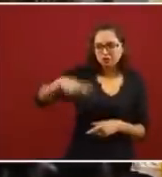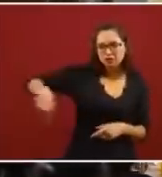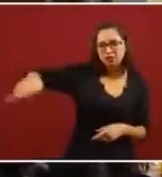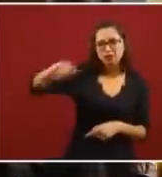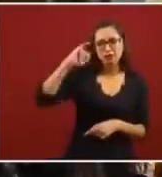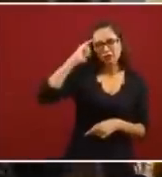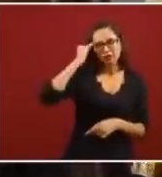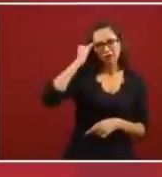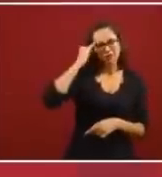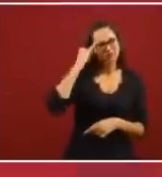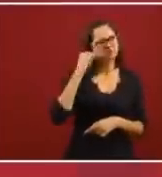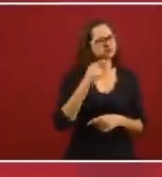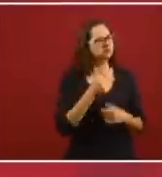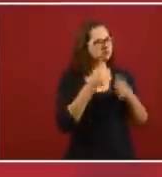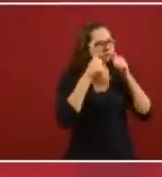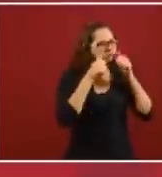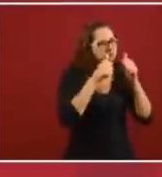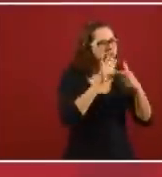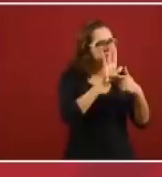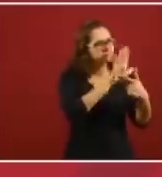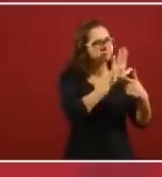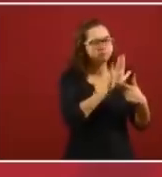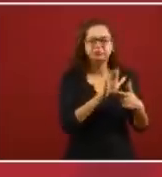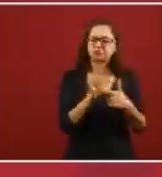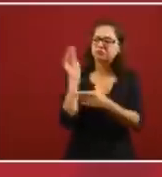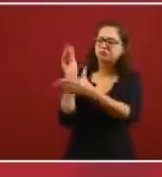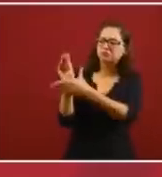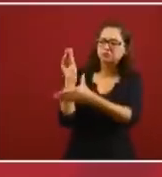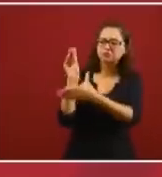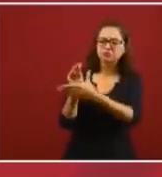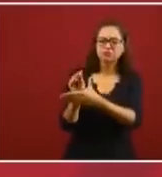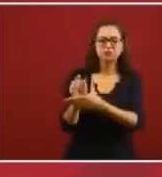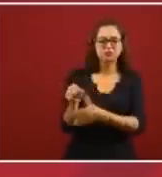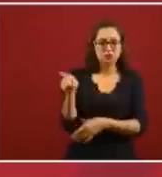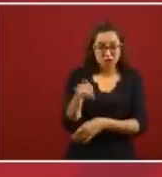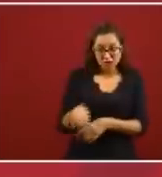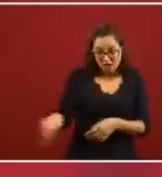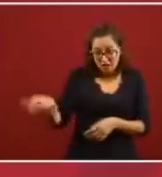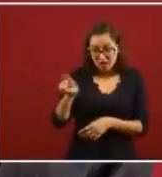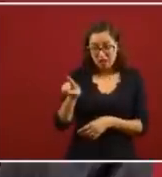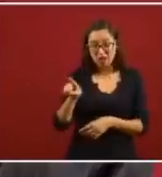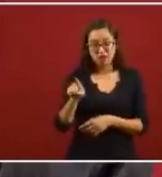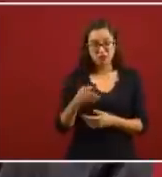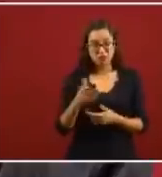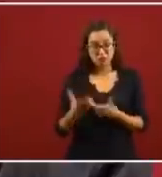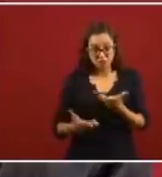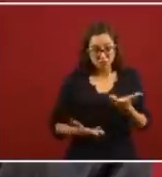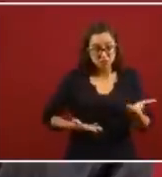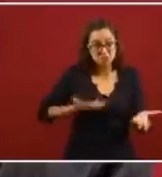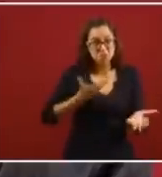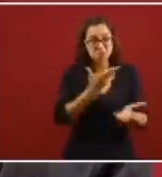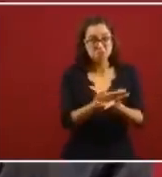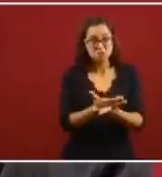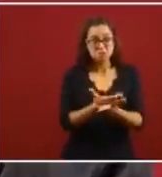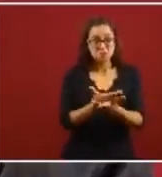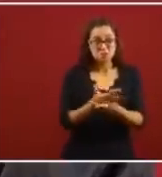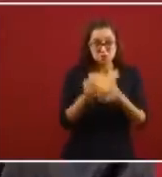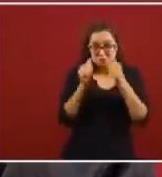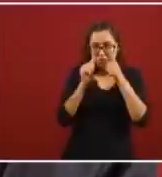indígenas, y ellos no eran actores principales, no eran